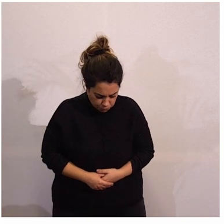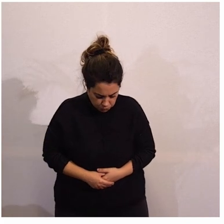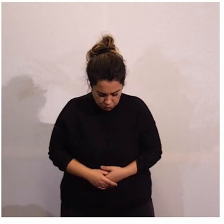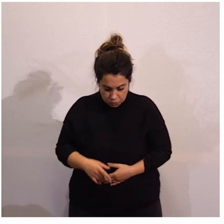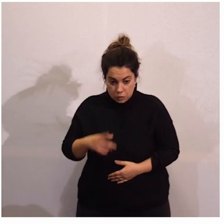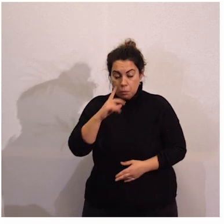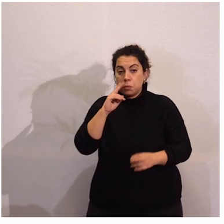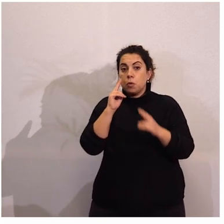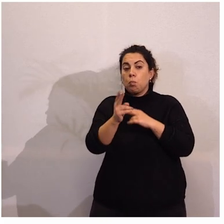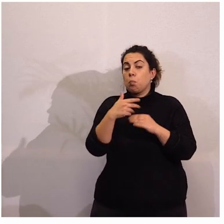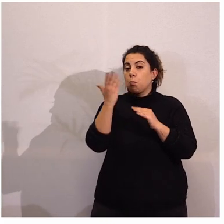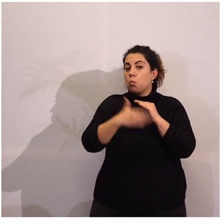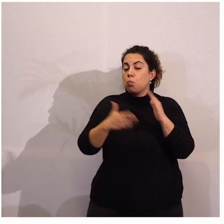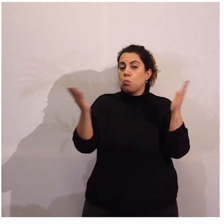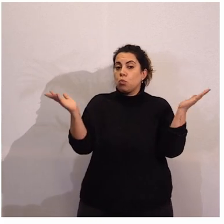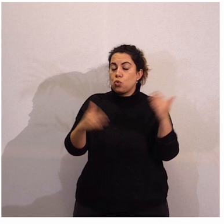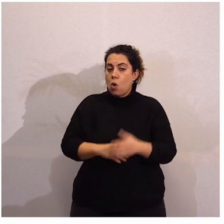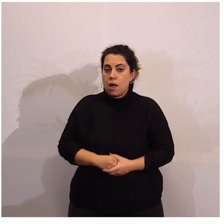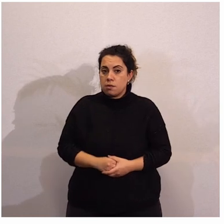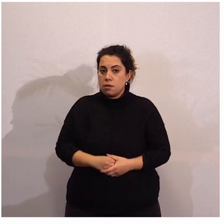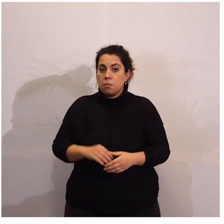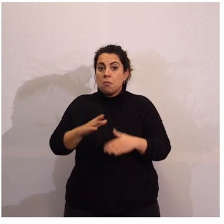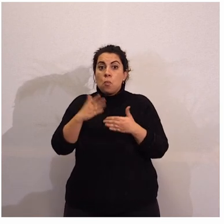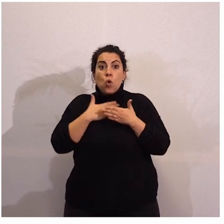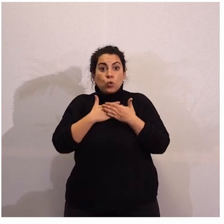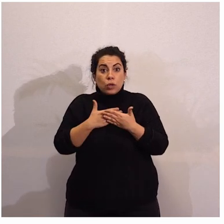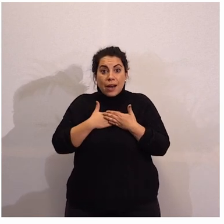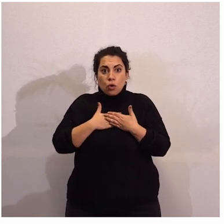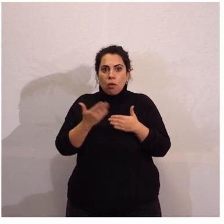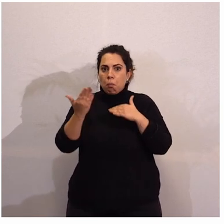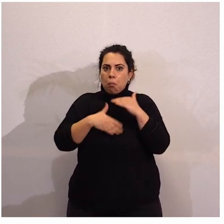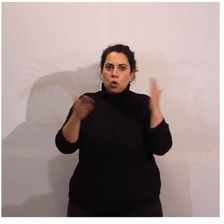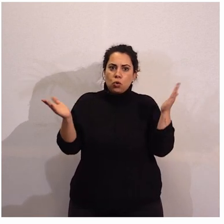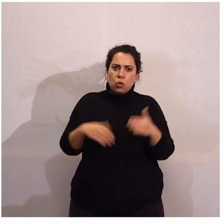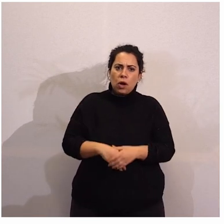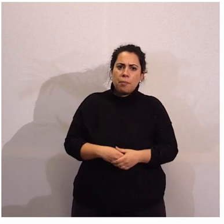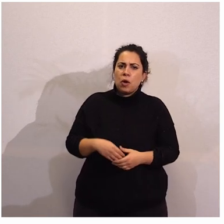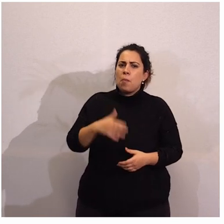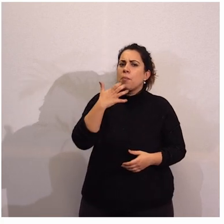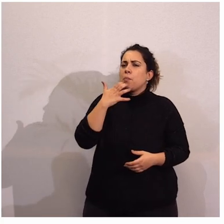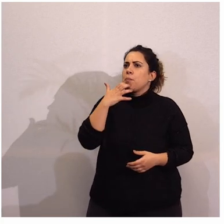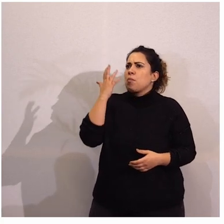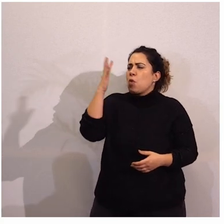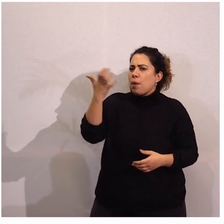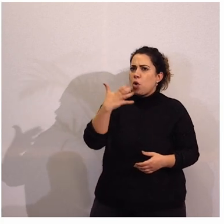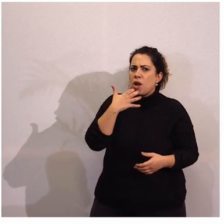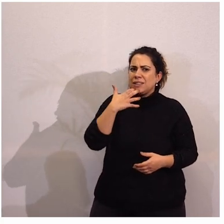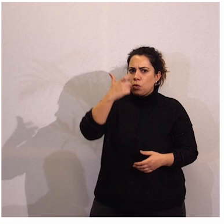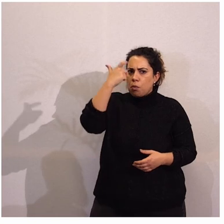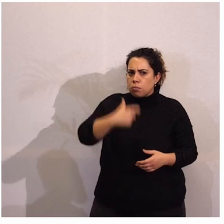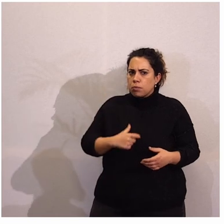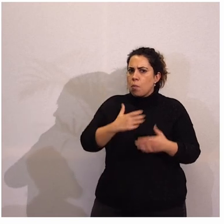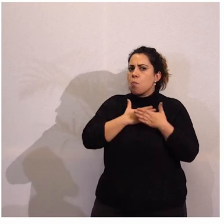No hay límite. Para hacer voluntariado no hay límite. Yo, por ejemplo, si soy